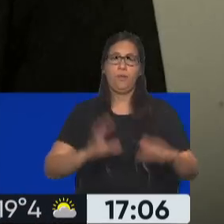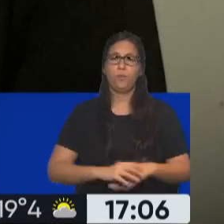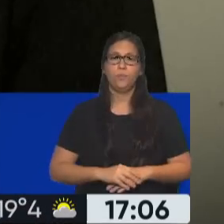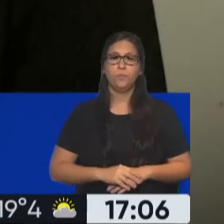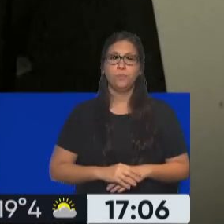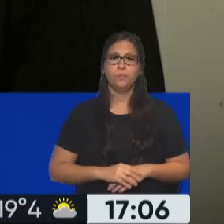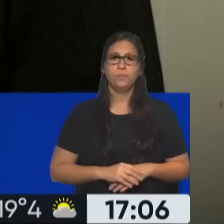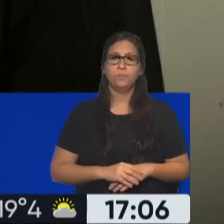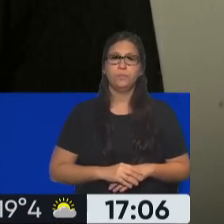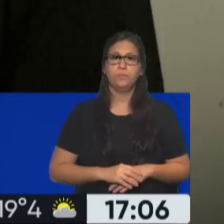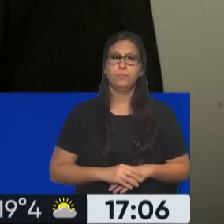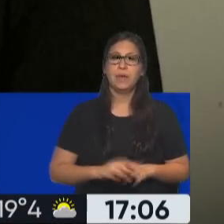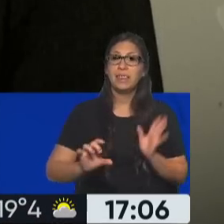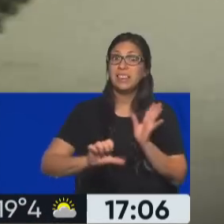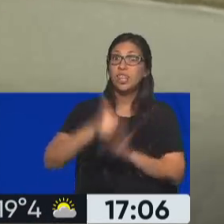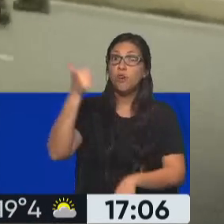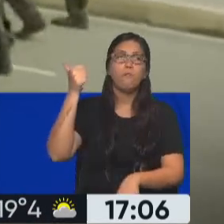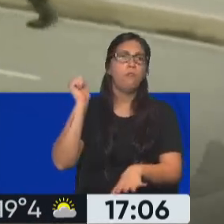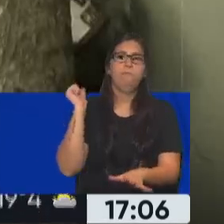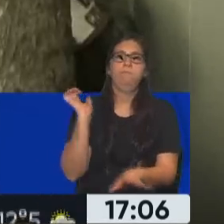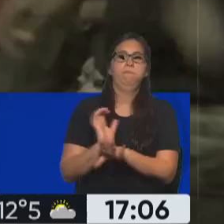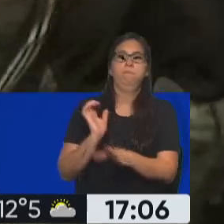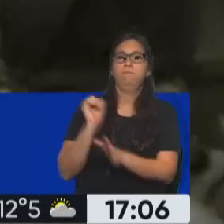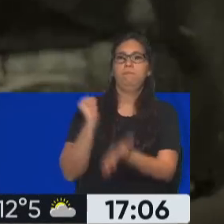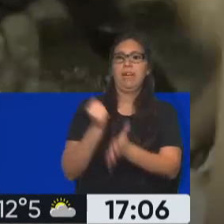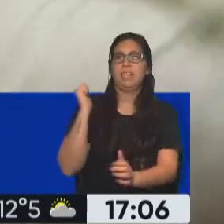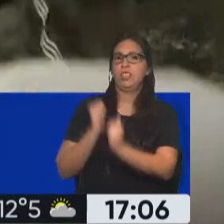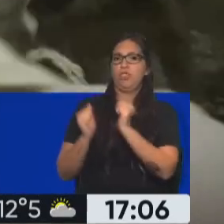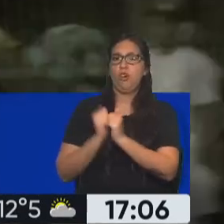Nuestro triunfo es histórico.